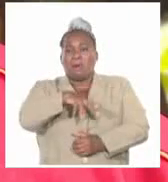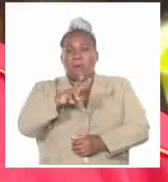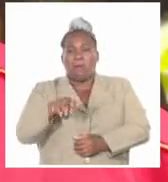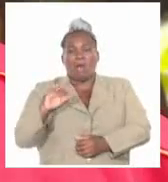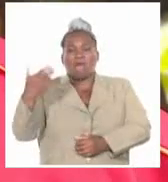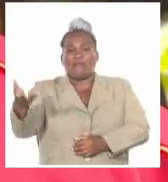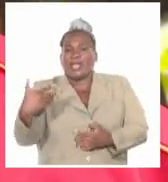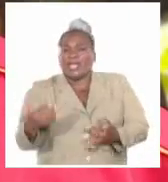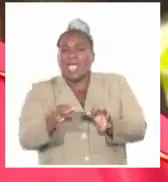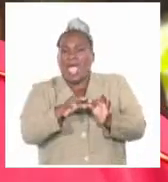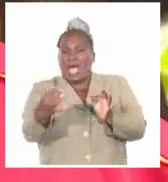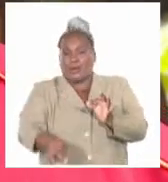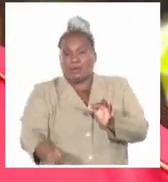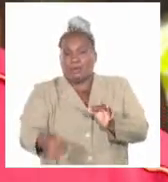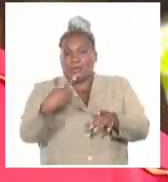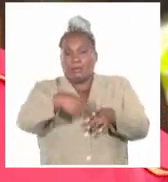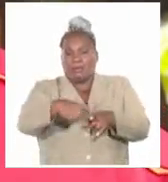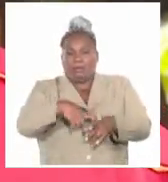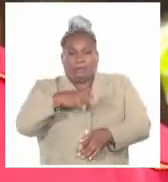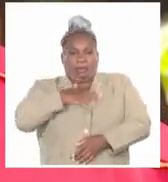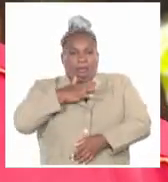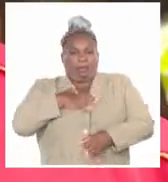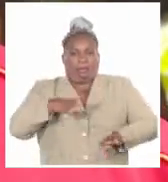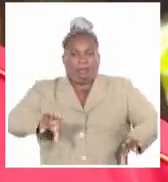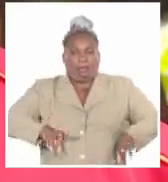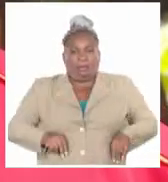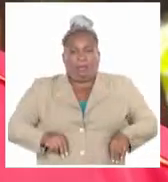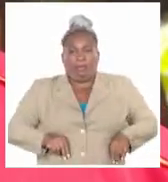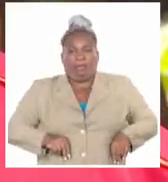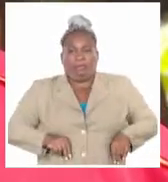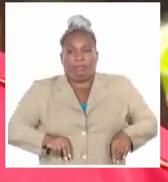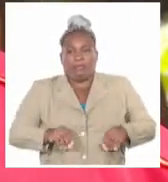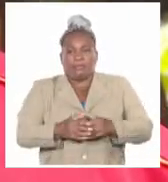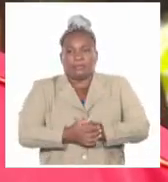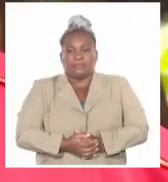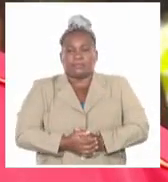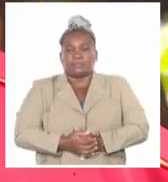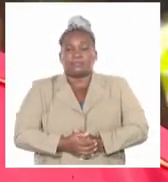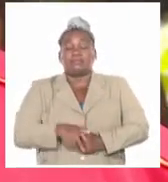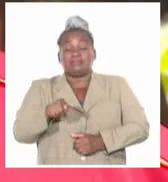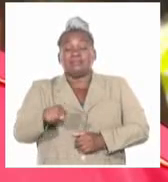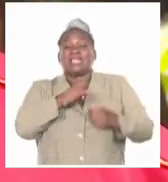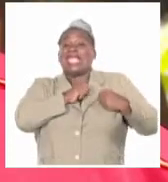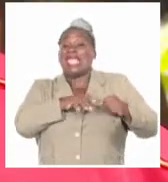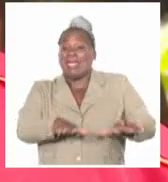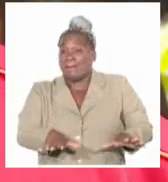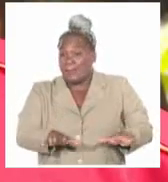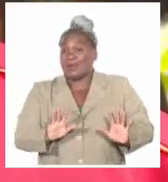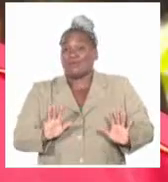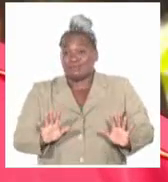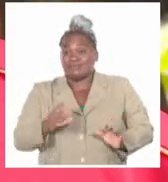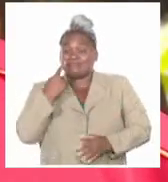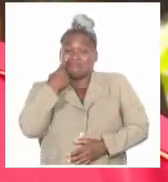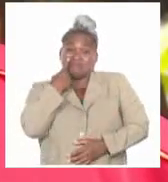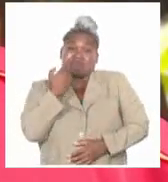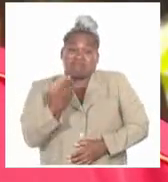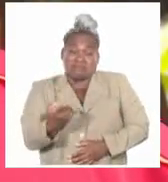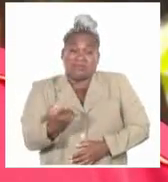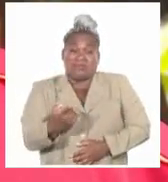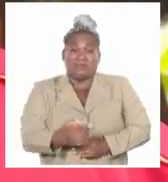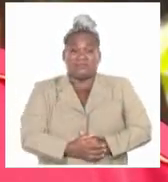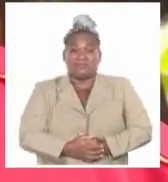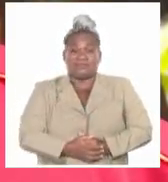arroz. Lo demás pudimos hacerlo con la finca autoconsumo. Creo que fue un ejemplo y ha sido un ejemplo. Y a partir de